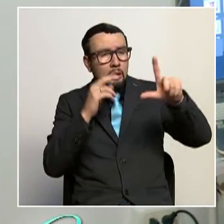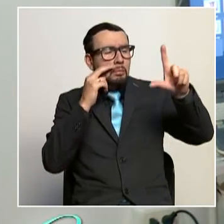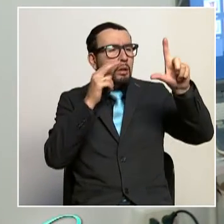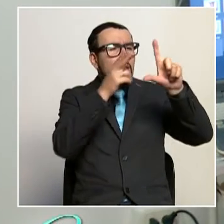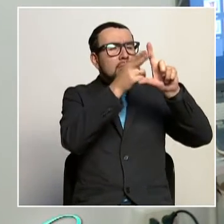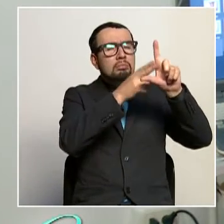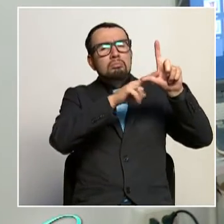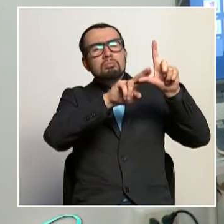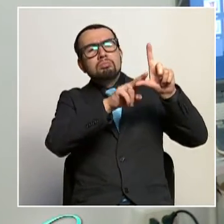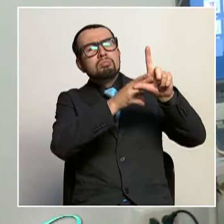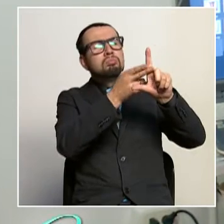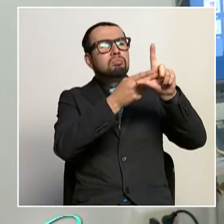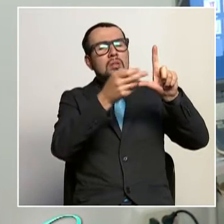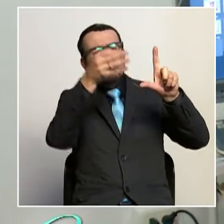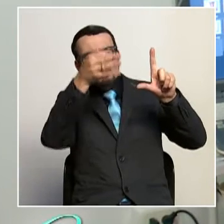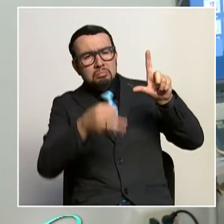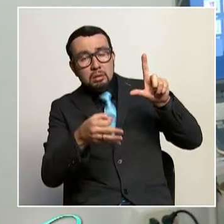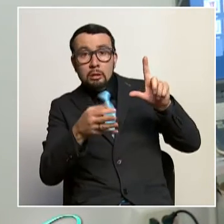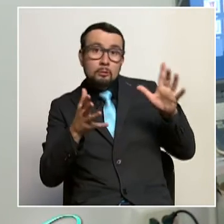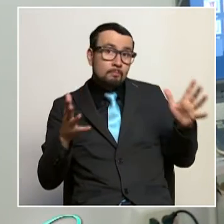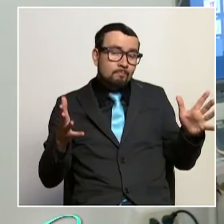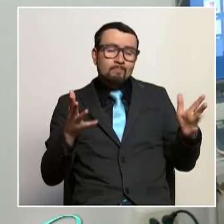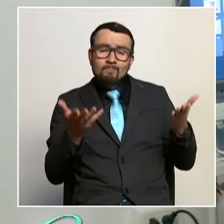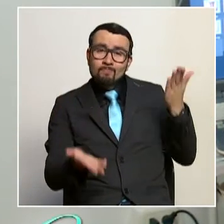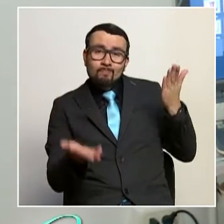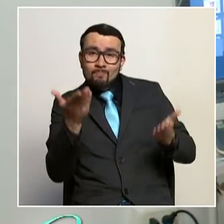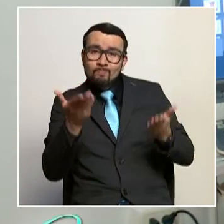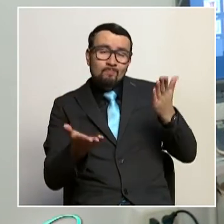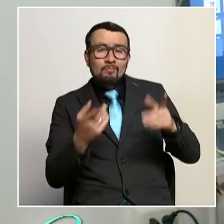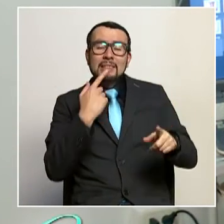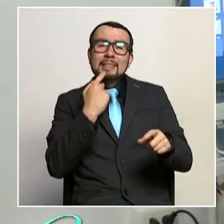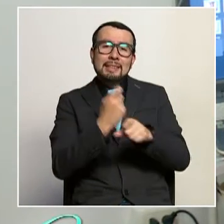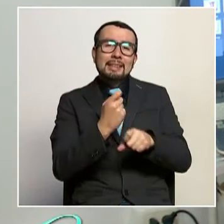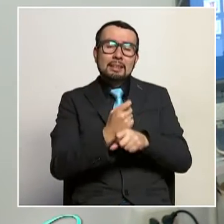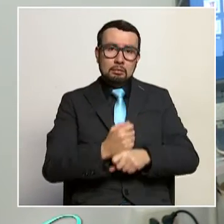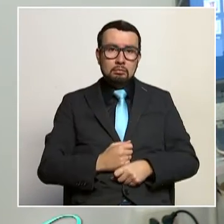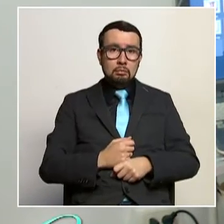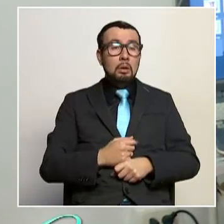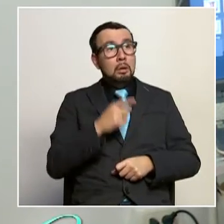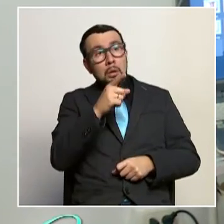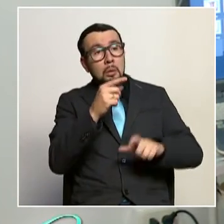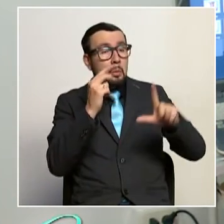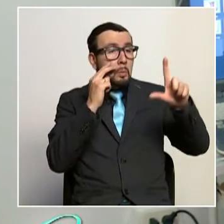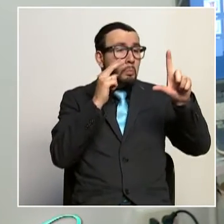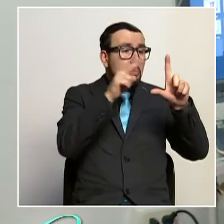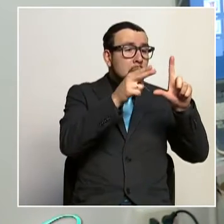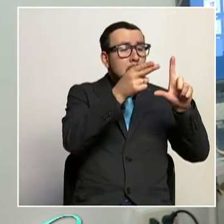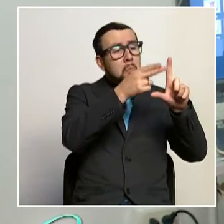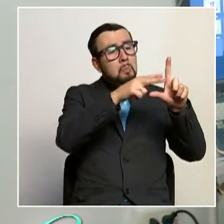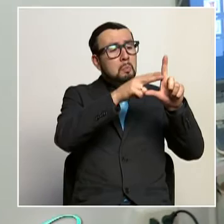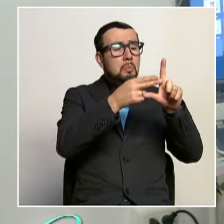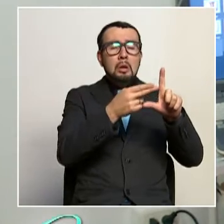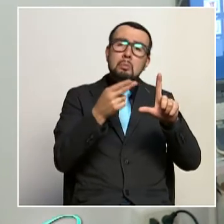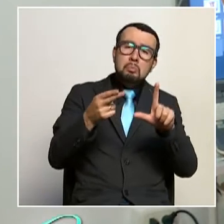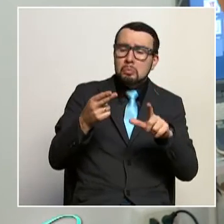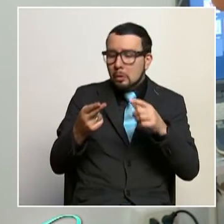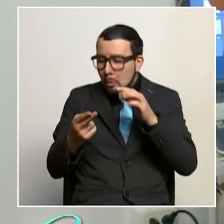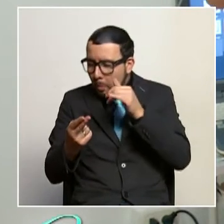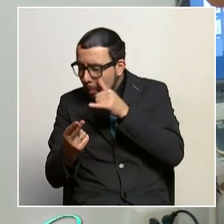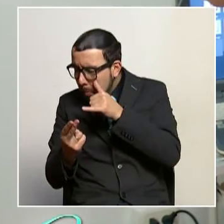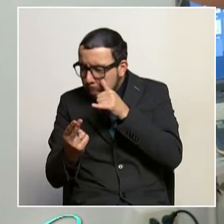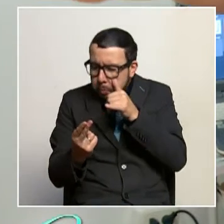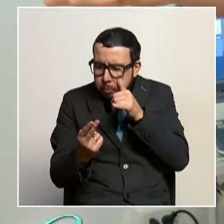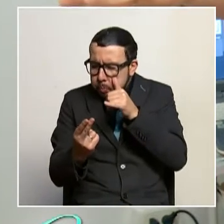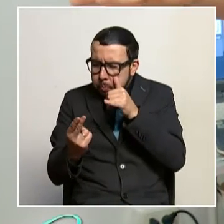uno indirecto va a ser, pues obviamente va a generar dificultad. Entonces es una muestra que se toma, se lleva una placa y después tiene que